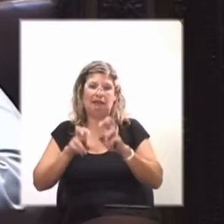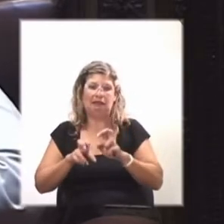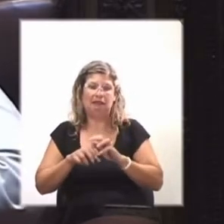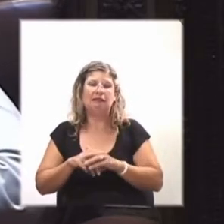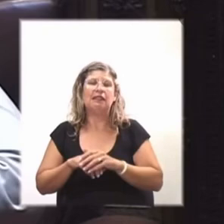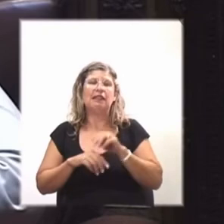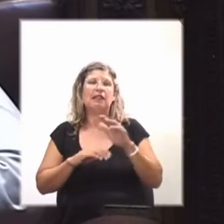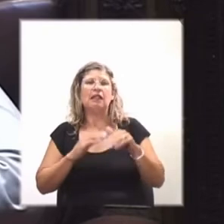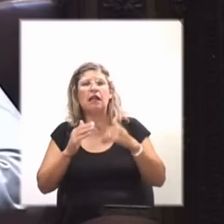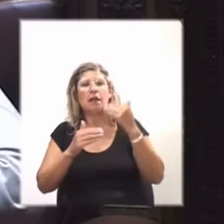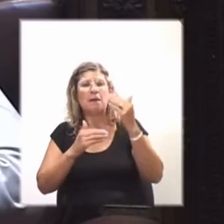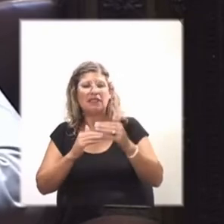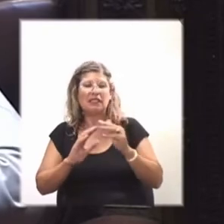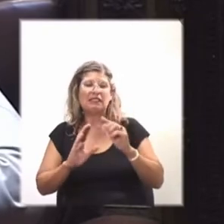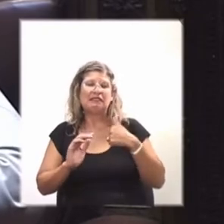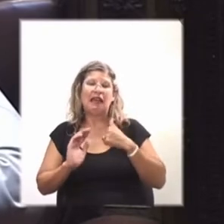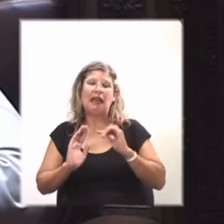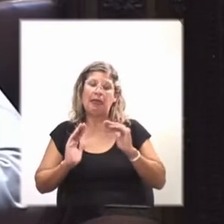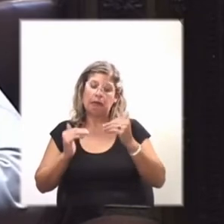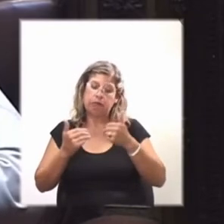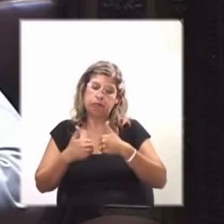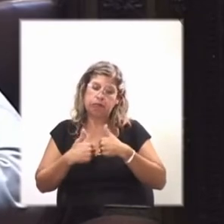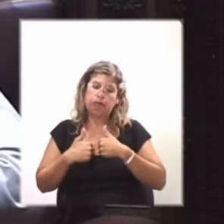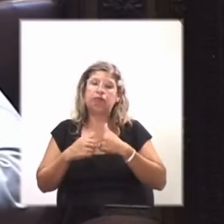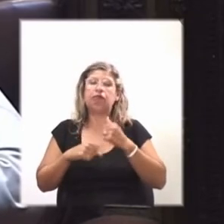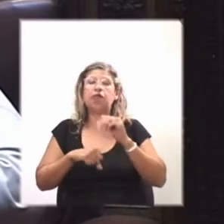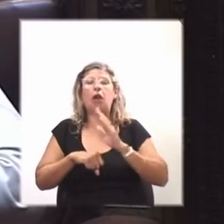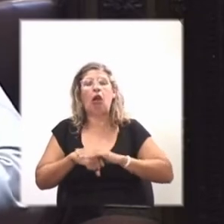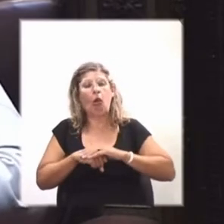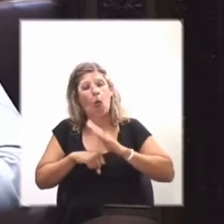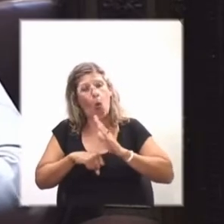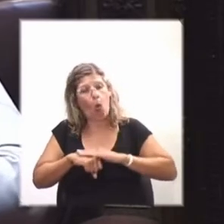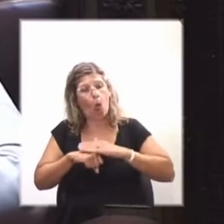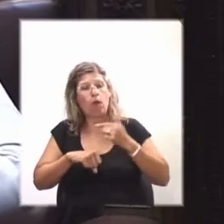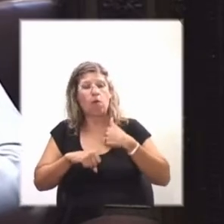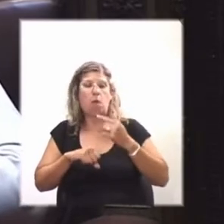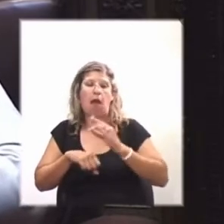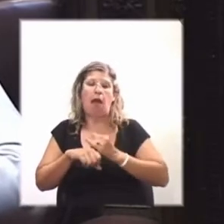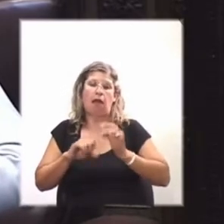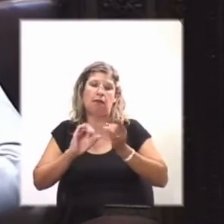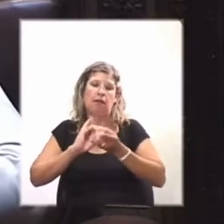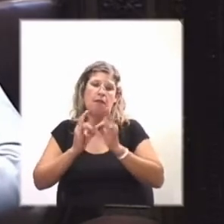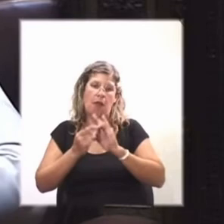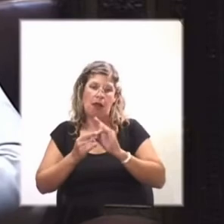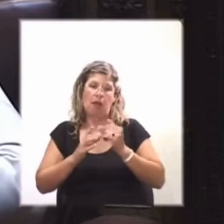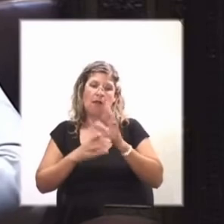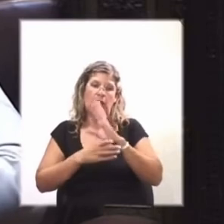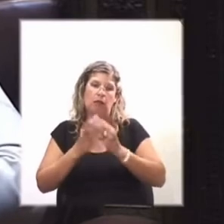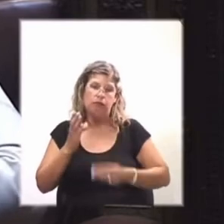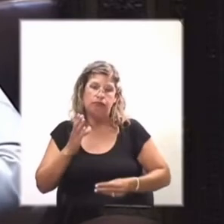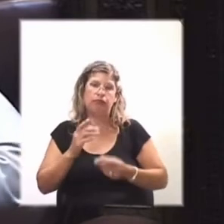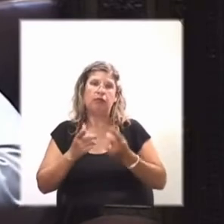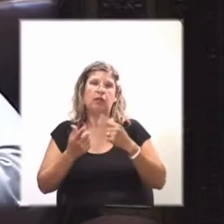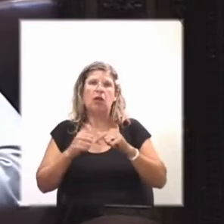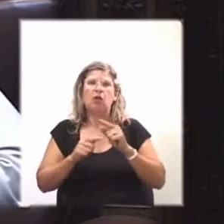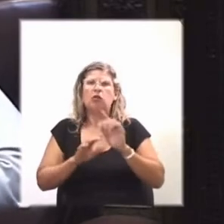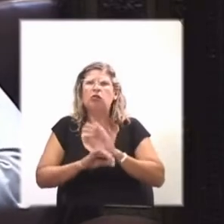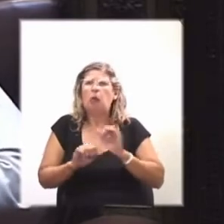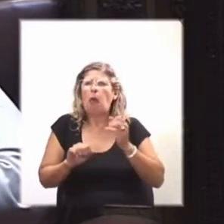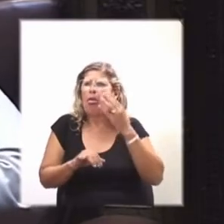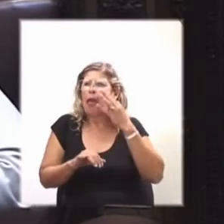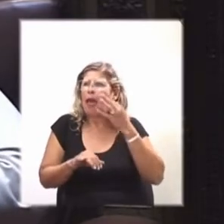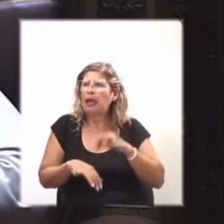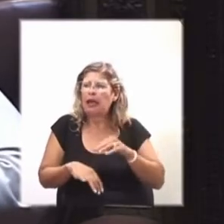allá de un mea culpa institucional del Parlamento por la increíble defección en